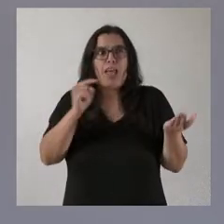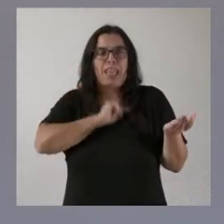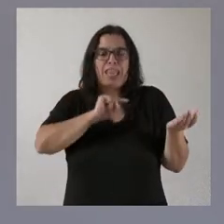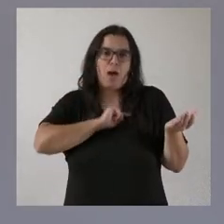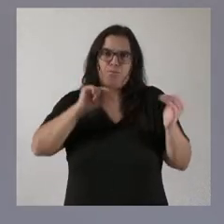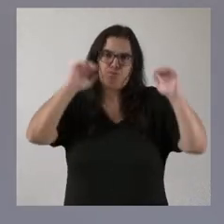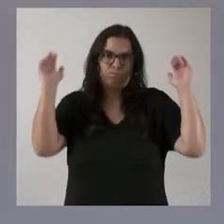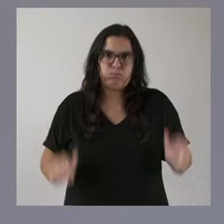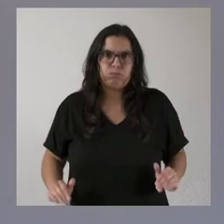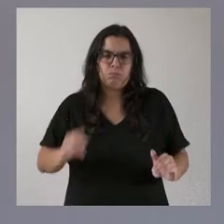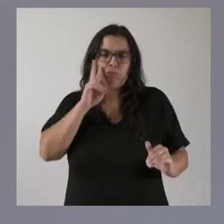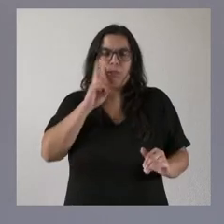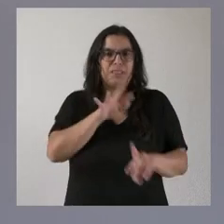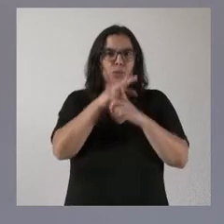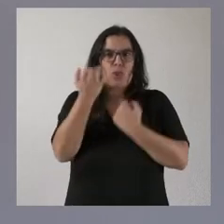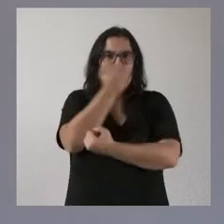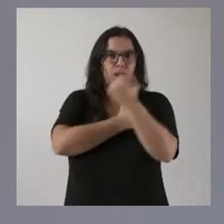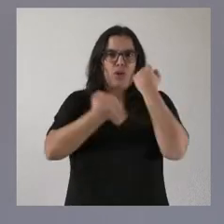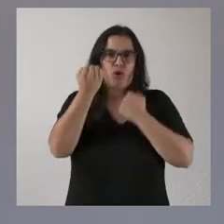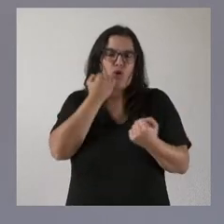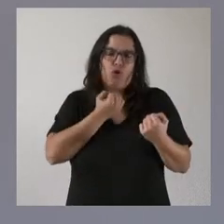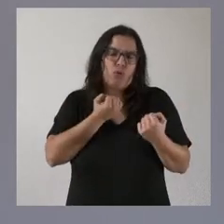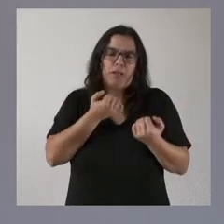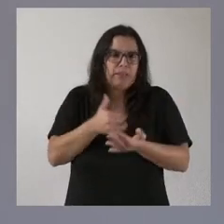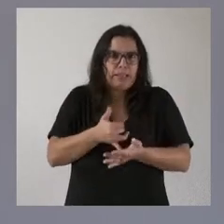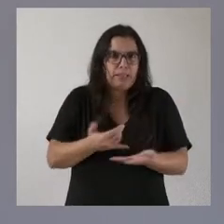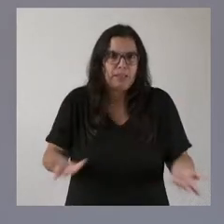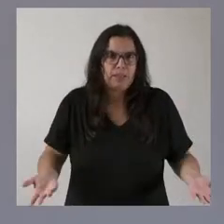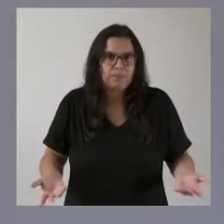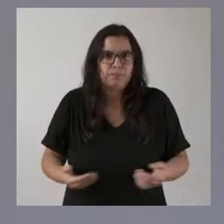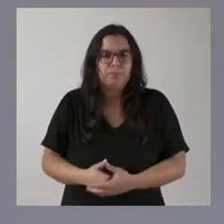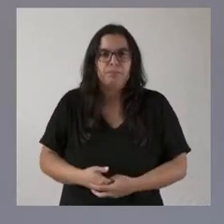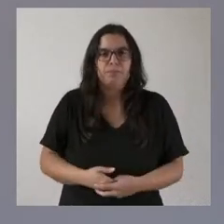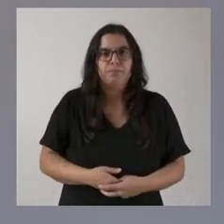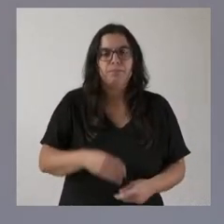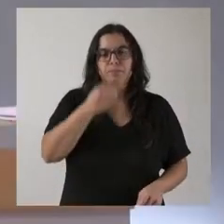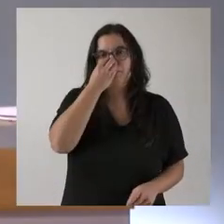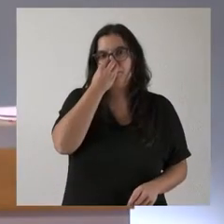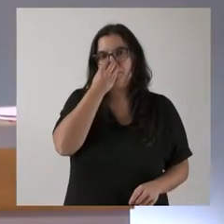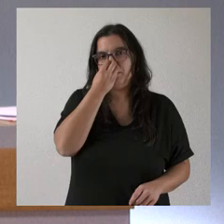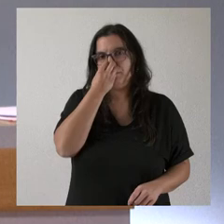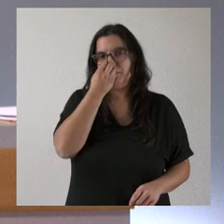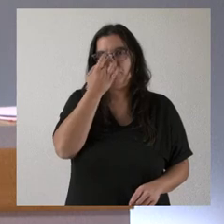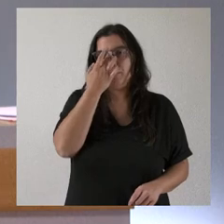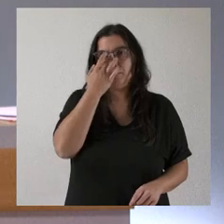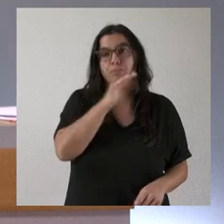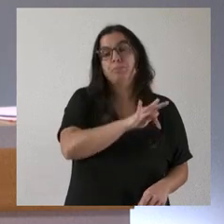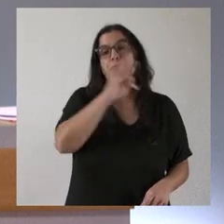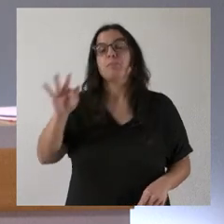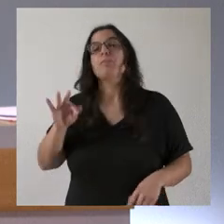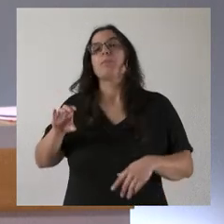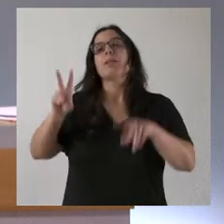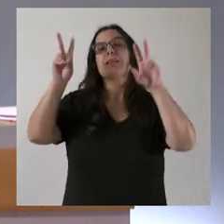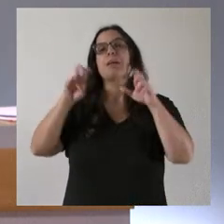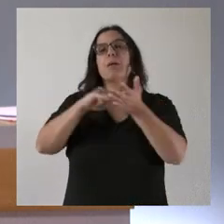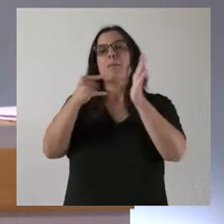una realidad que se determina en ese índice de confianza empresarial que es el que usted cita sí respecto al plan de